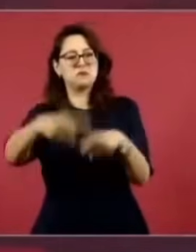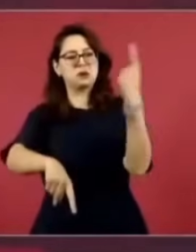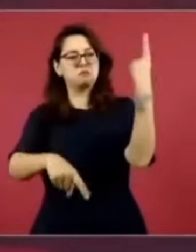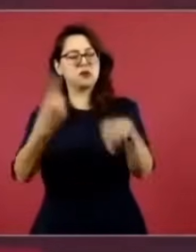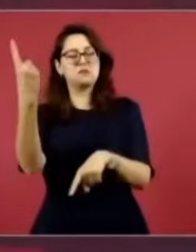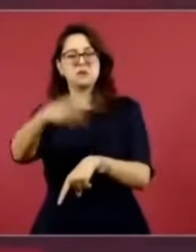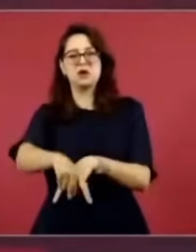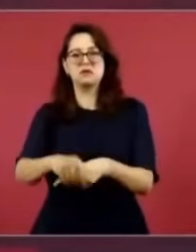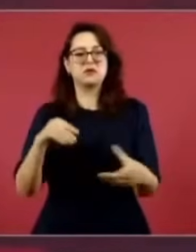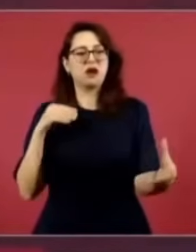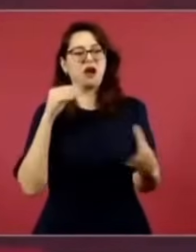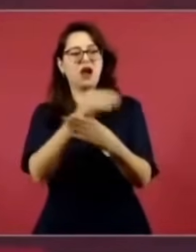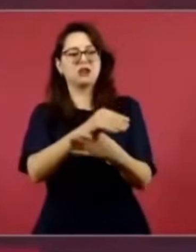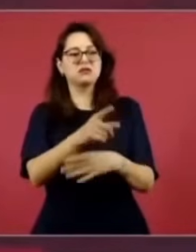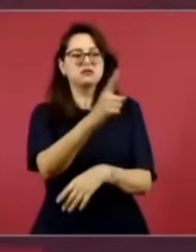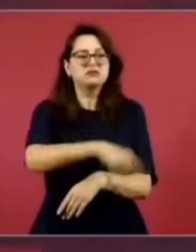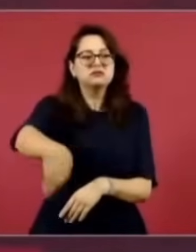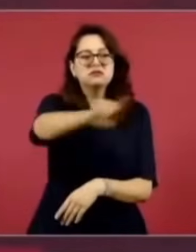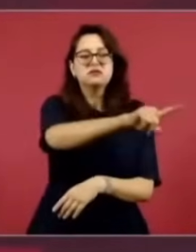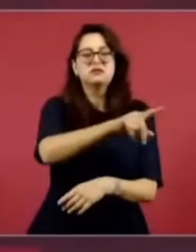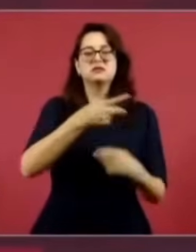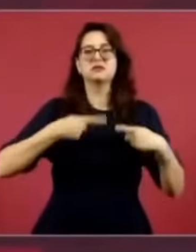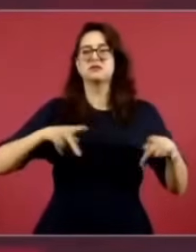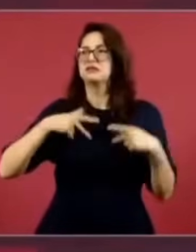obedeciendo al pueblo.